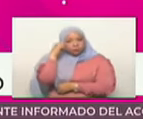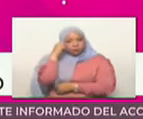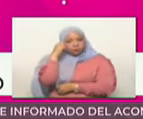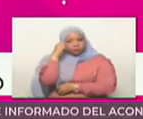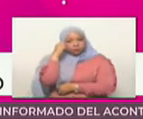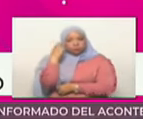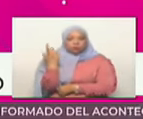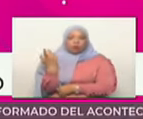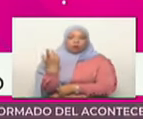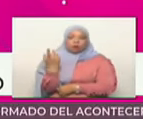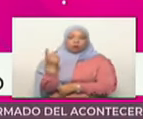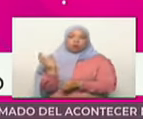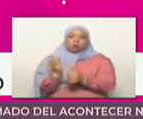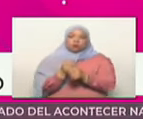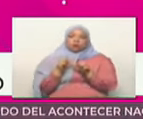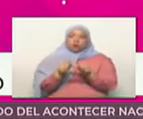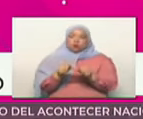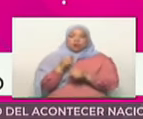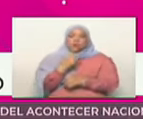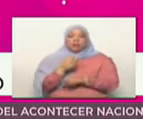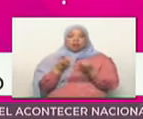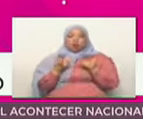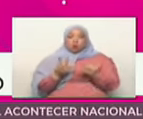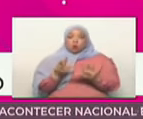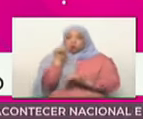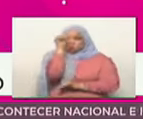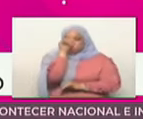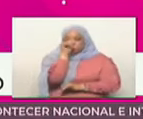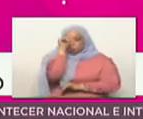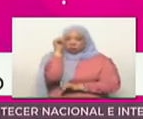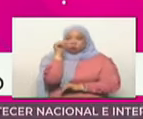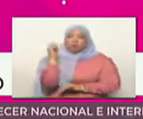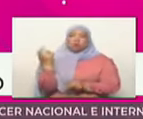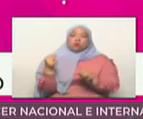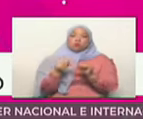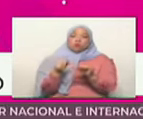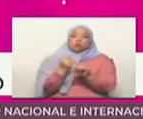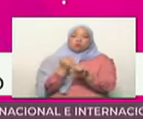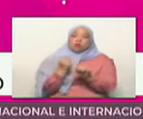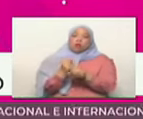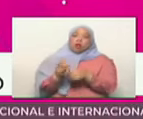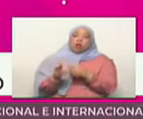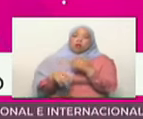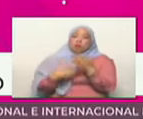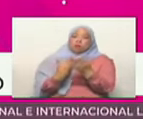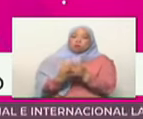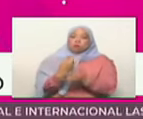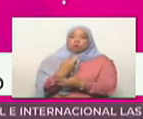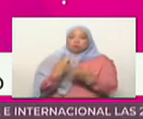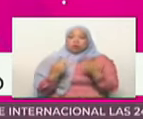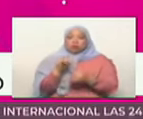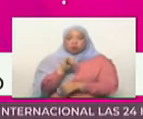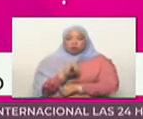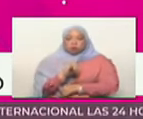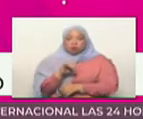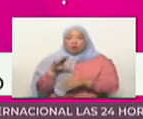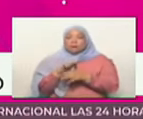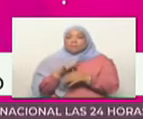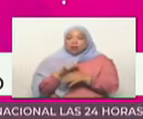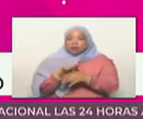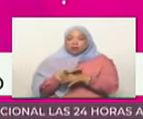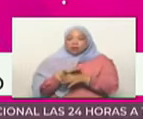La emboscada continuó el domingo 28 y la emboscada se desencadenó el lunes 29 y el martes